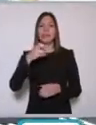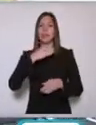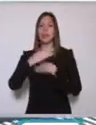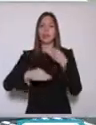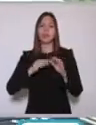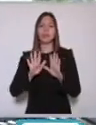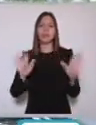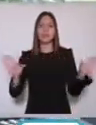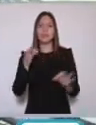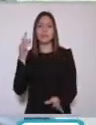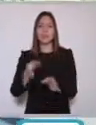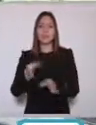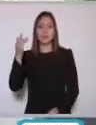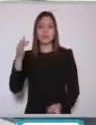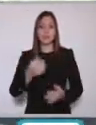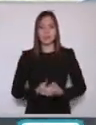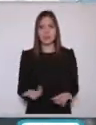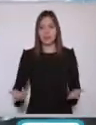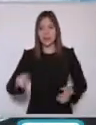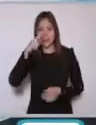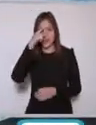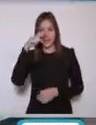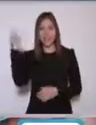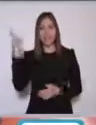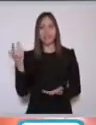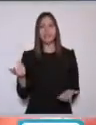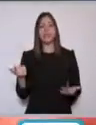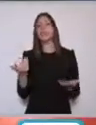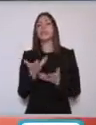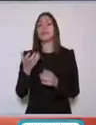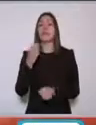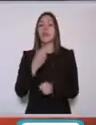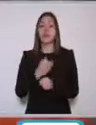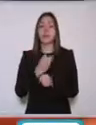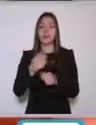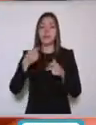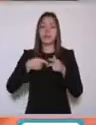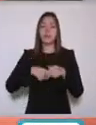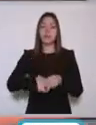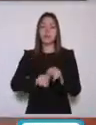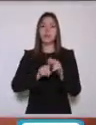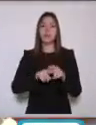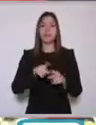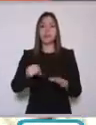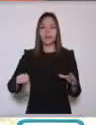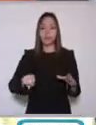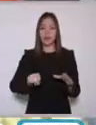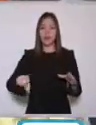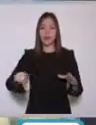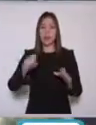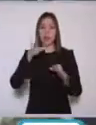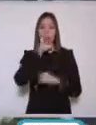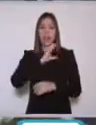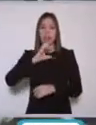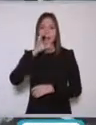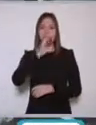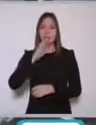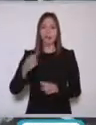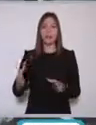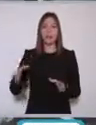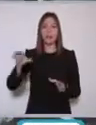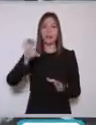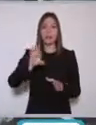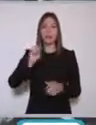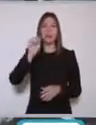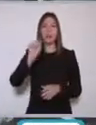es todo, mi querida Y chef. chan, chan. Fácil, A ver, chicas. ¿qué hacemos? Ok, lo primerito que vamos a empezar a hacer, bueno, en una sartén caliente, vamos a verter